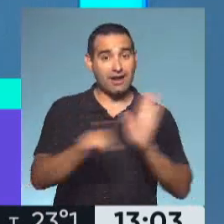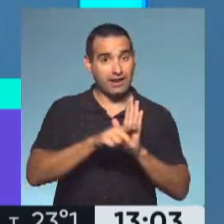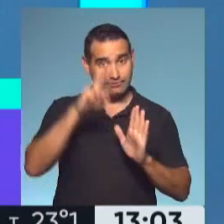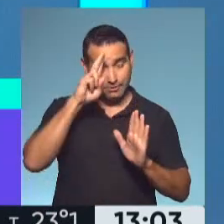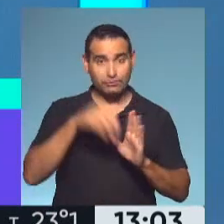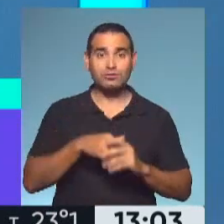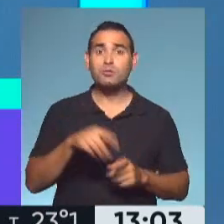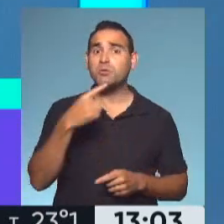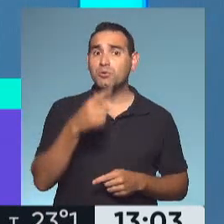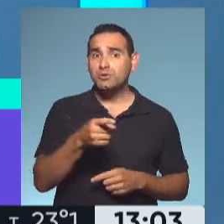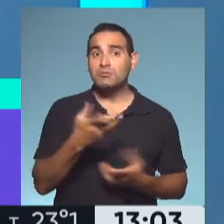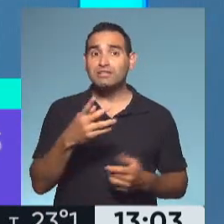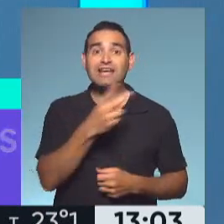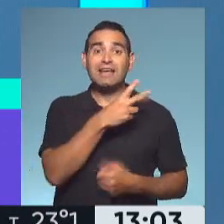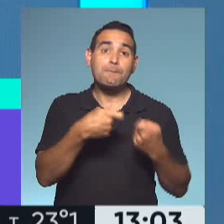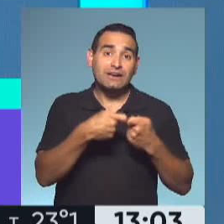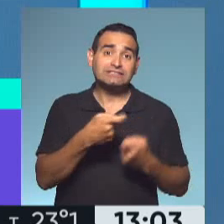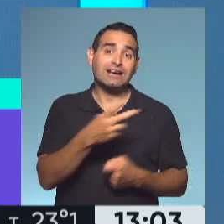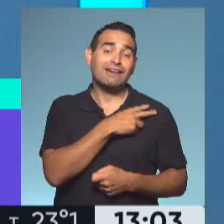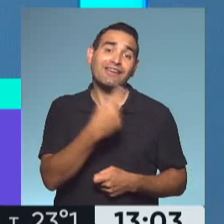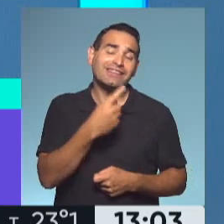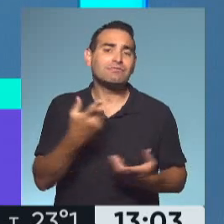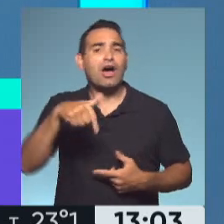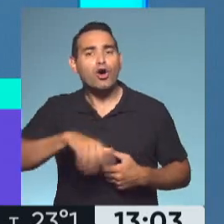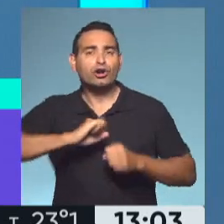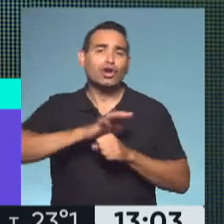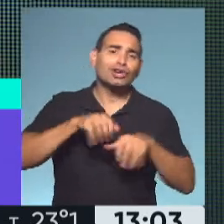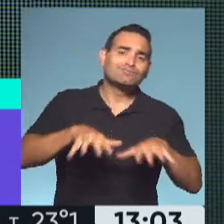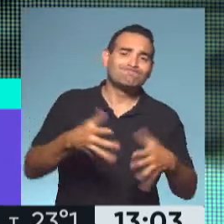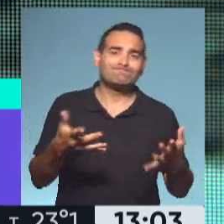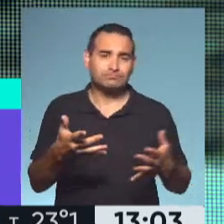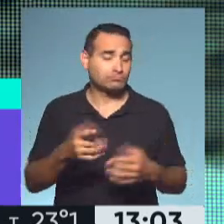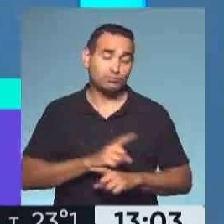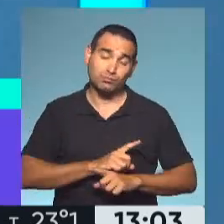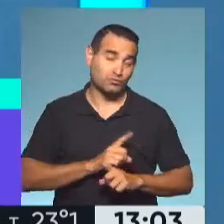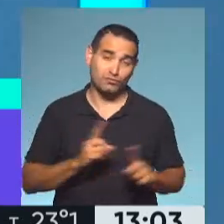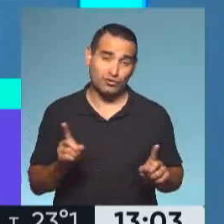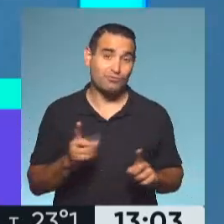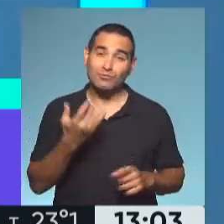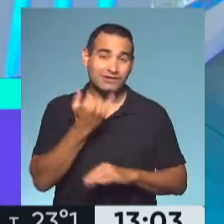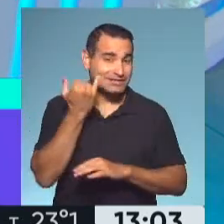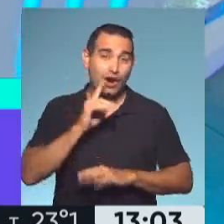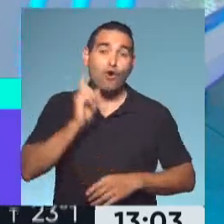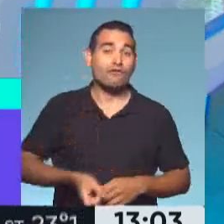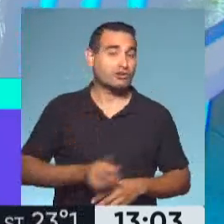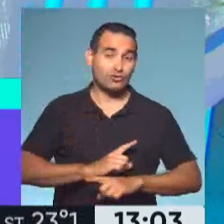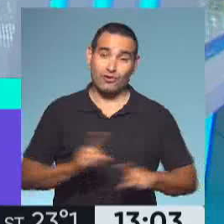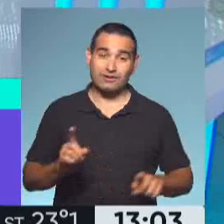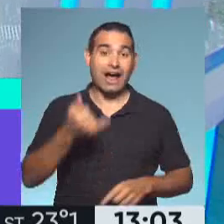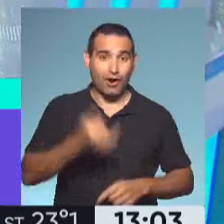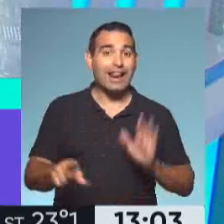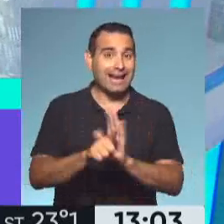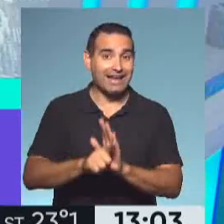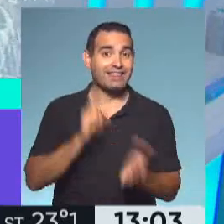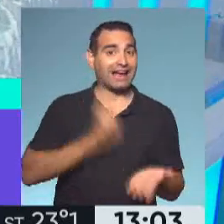el argumento no puede ser de la empresa que estamos en un contexto de pandemia, tampoco del trabajador. No, porque no rige la obligatoriedad. Ley, porque ya hay ley aparte. Ya es